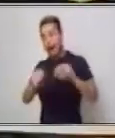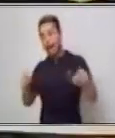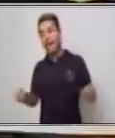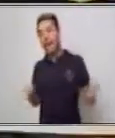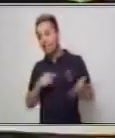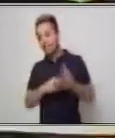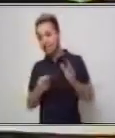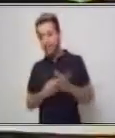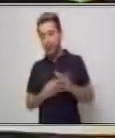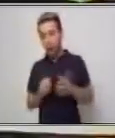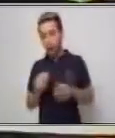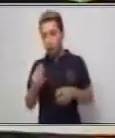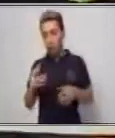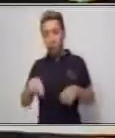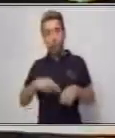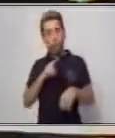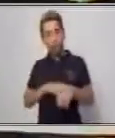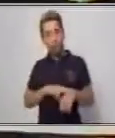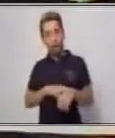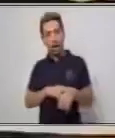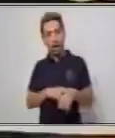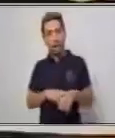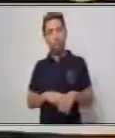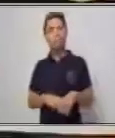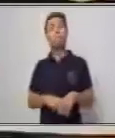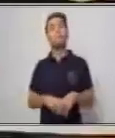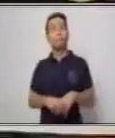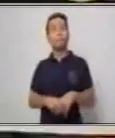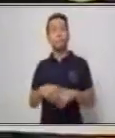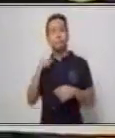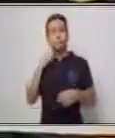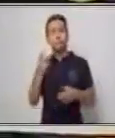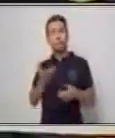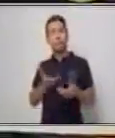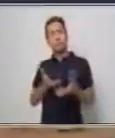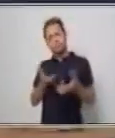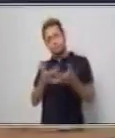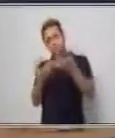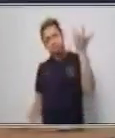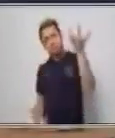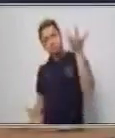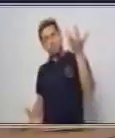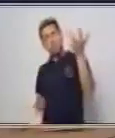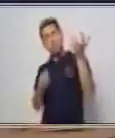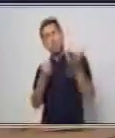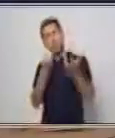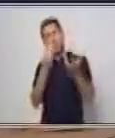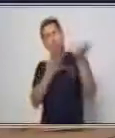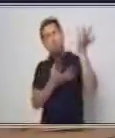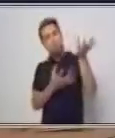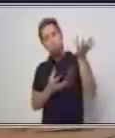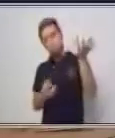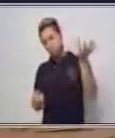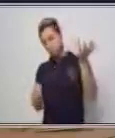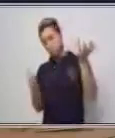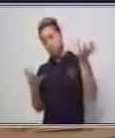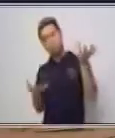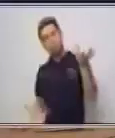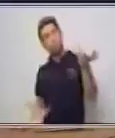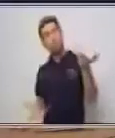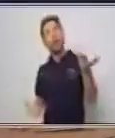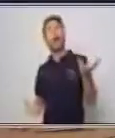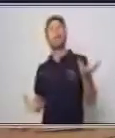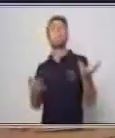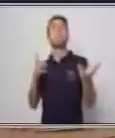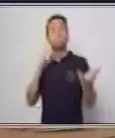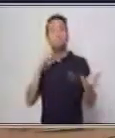naturales. Pero, ¿por qué hicimos la división? ¿Por qué quedaron aquí unos y por qué quedaron aquí otros? Bueno, podría ser de que los